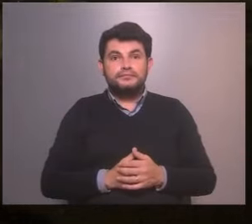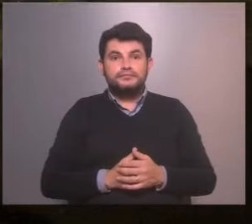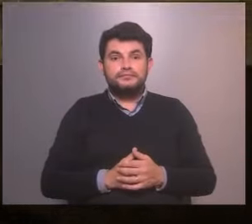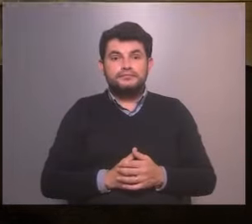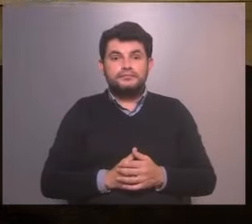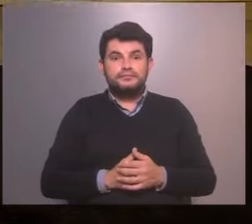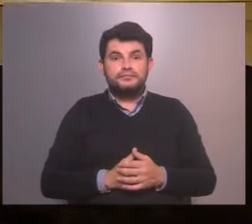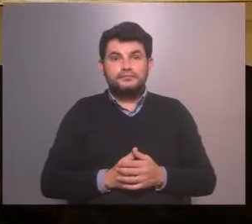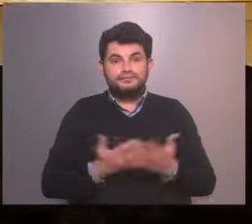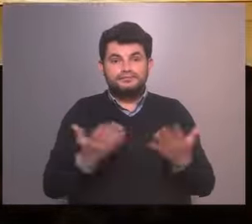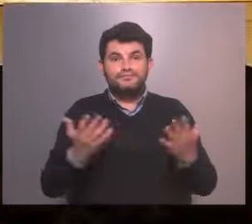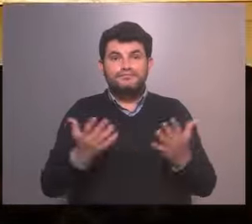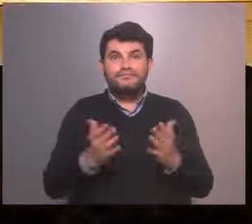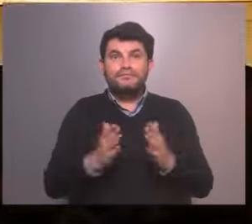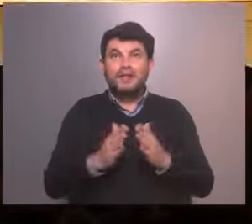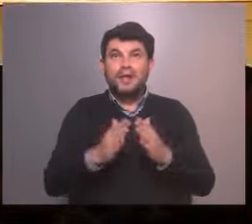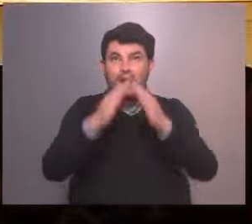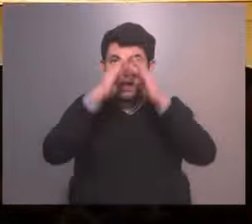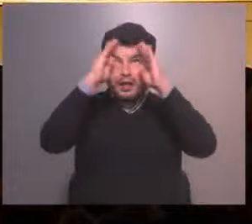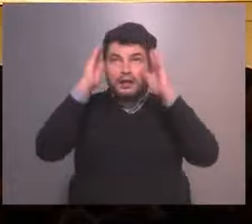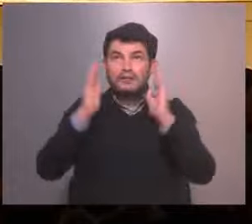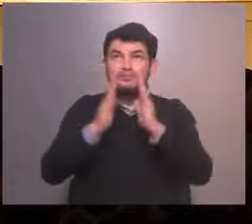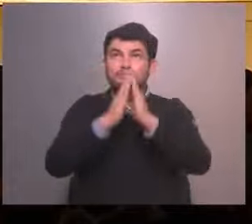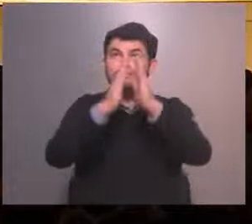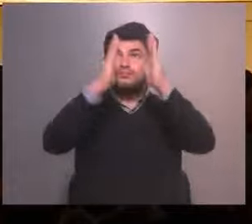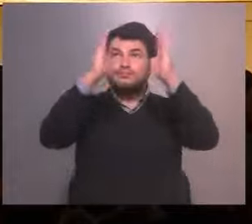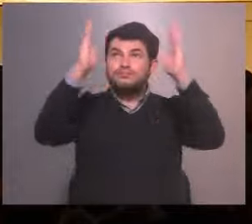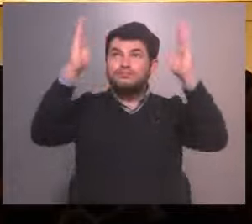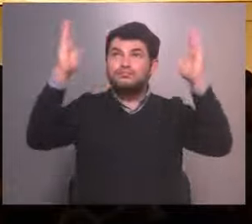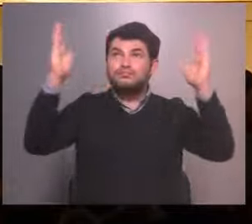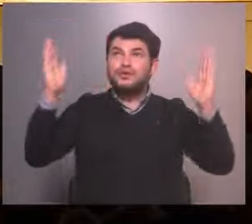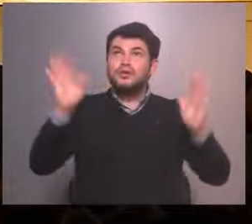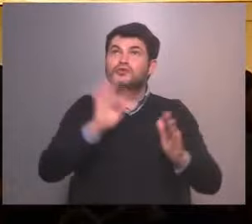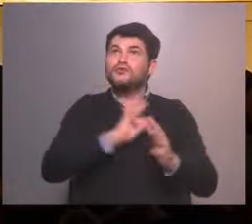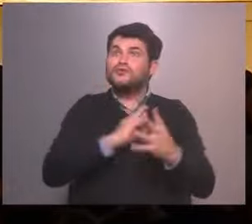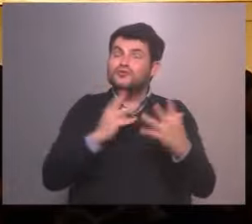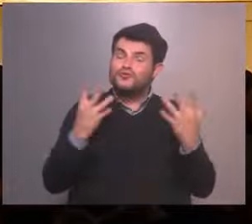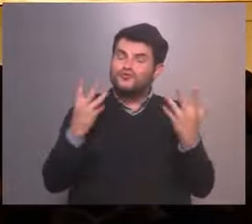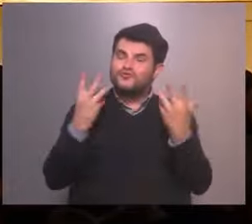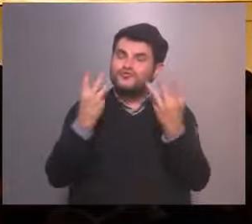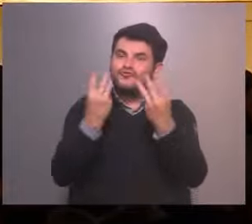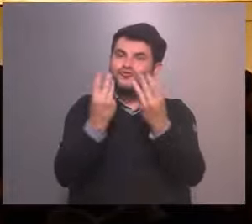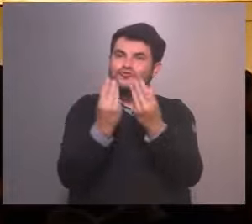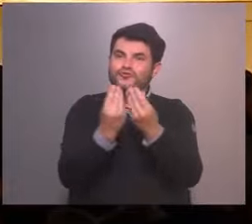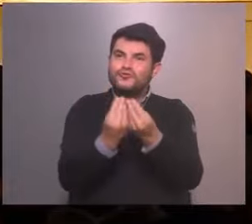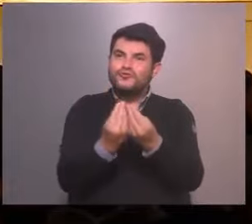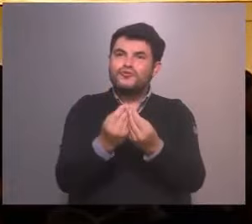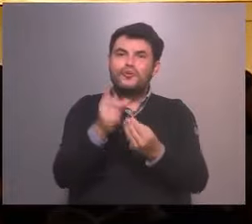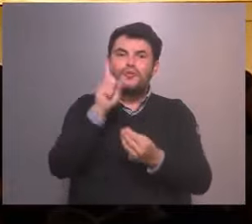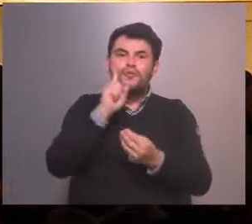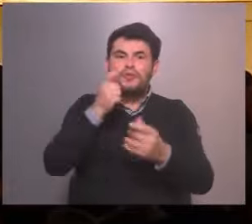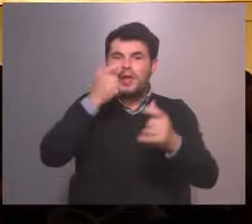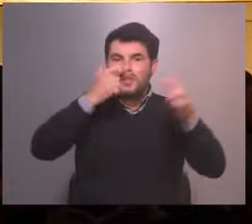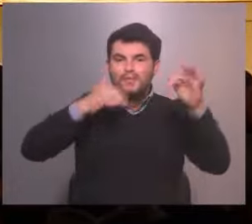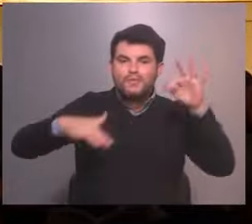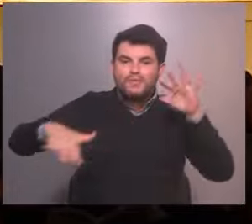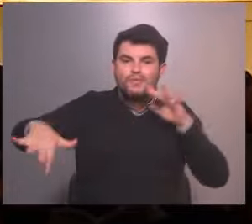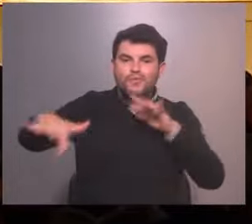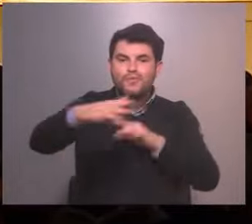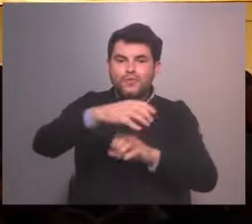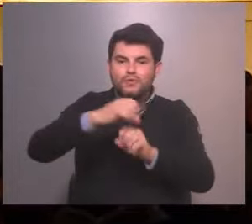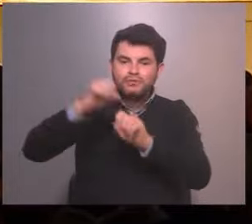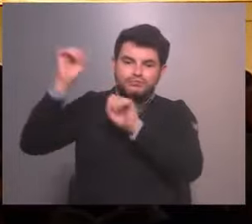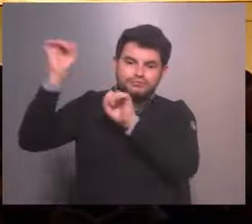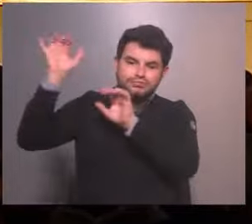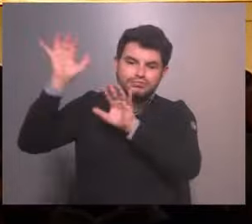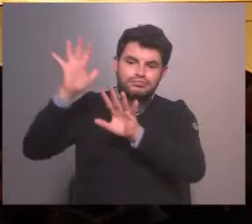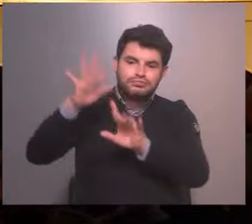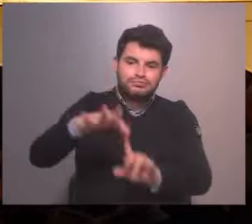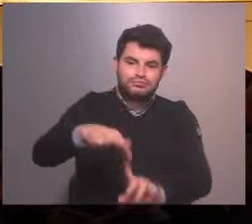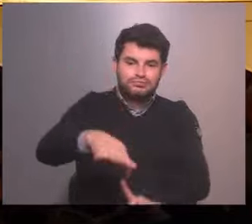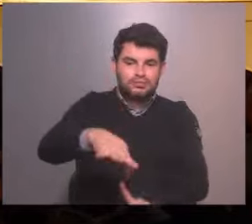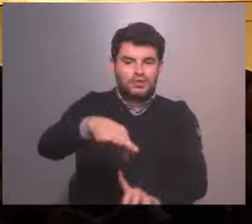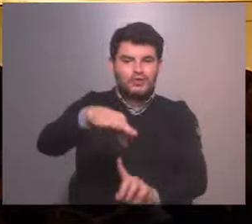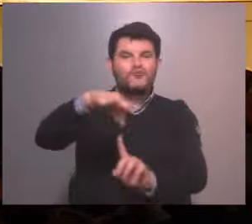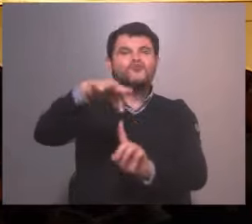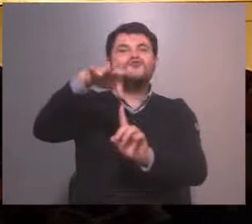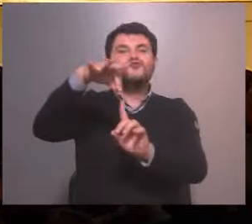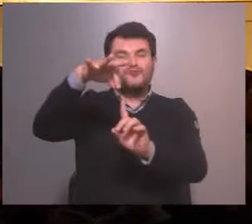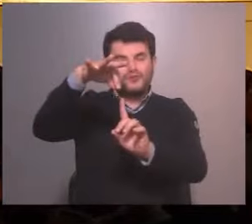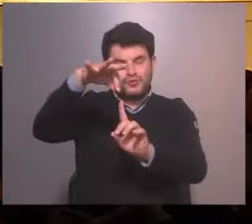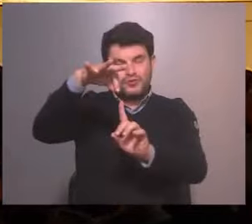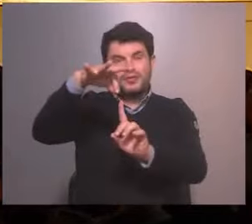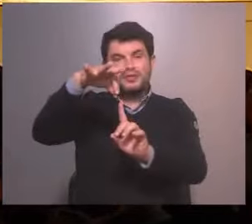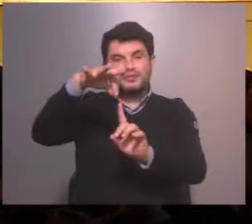perdónanos las nuestras ofensas, así como nosotros perdonamos a quien nos tenga ofendido. No nos dejes caer